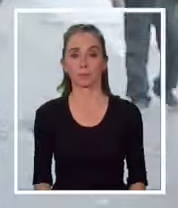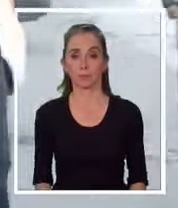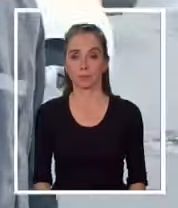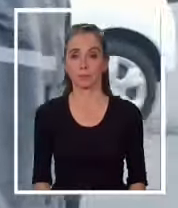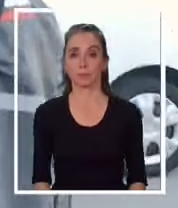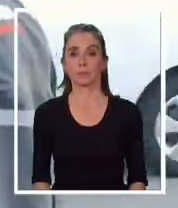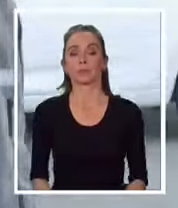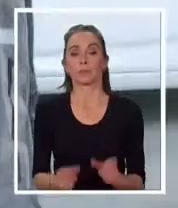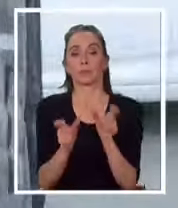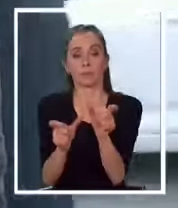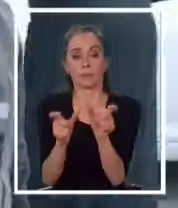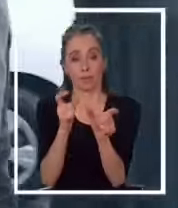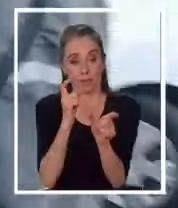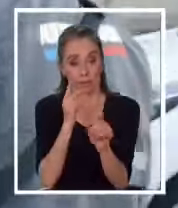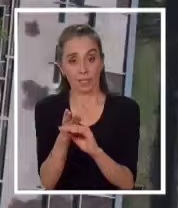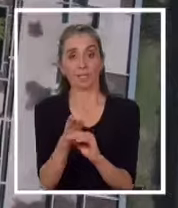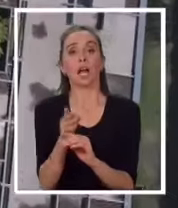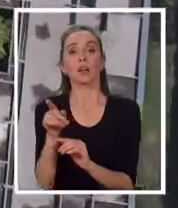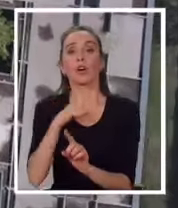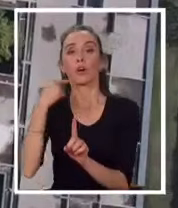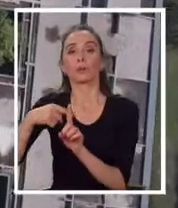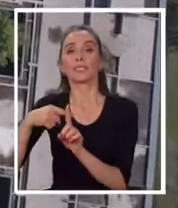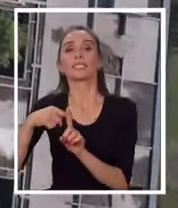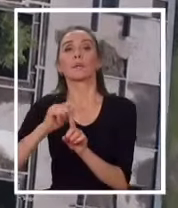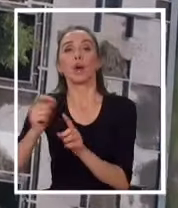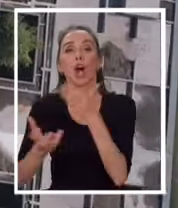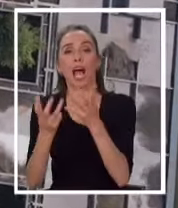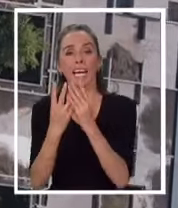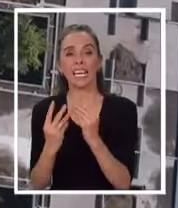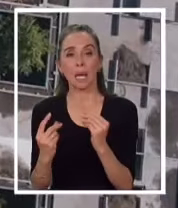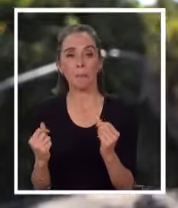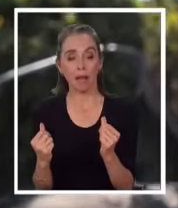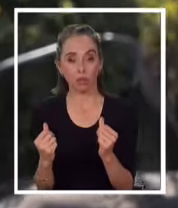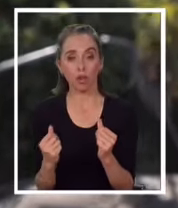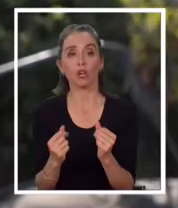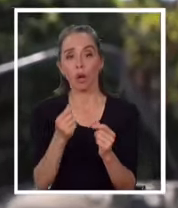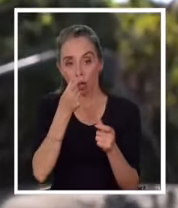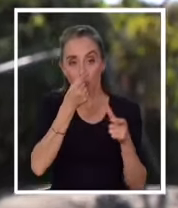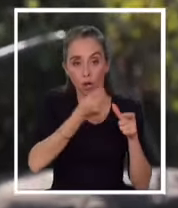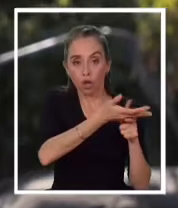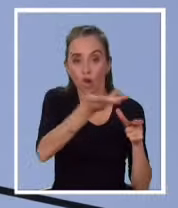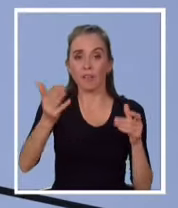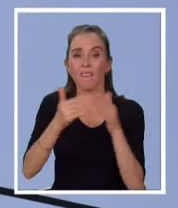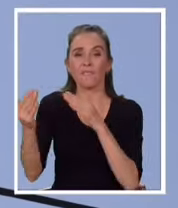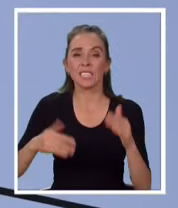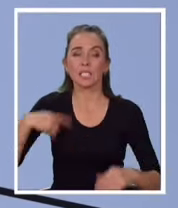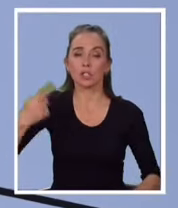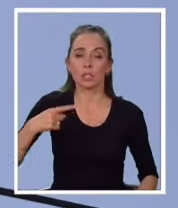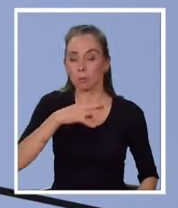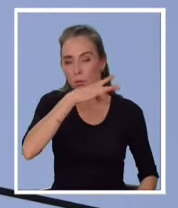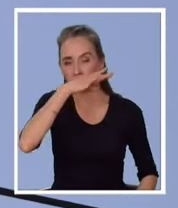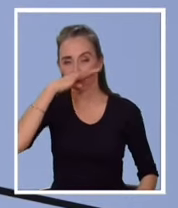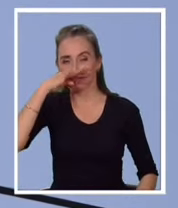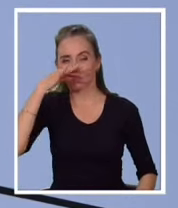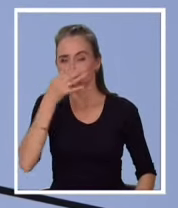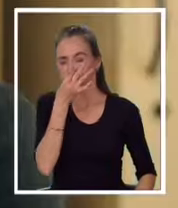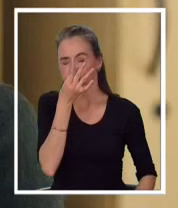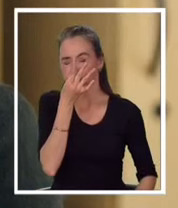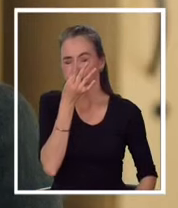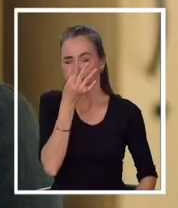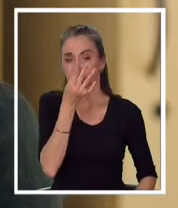La fiscalización comienza por el crematorio. ¿Hay riesgo de contaminación? ¿Por qué los vecinos sienten permanentemente este